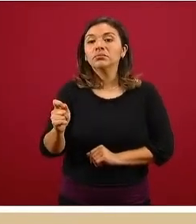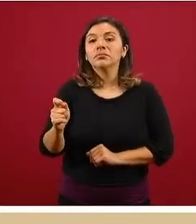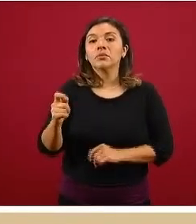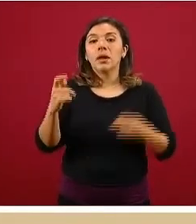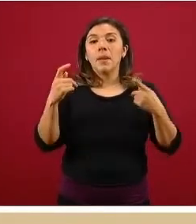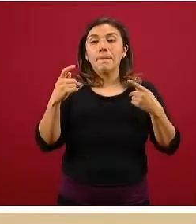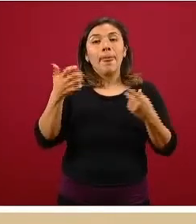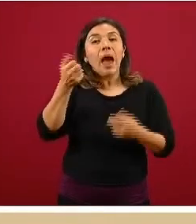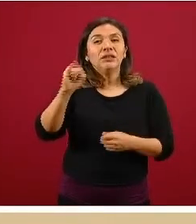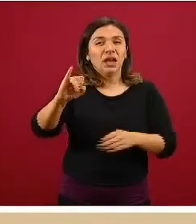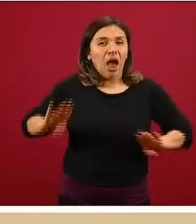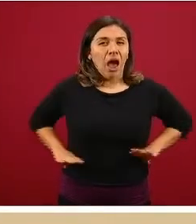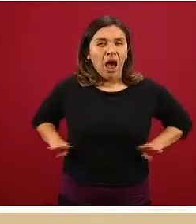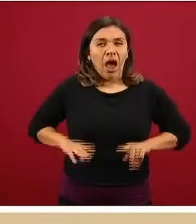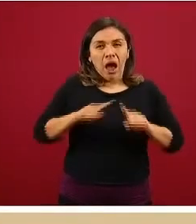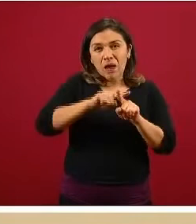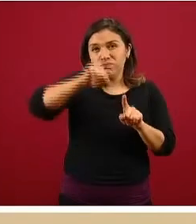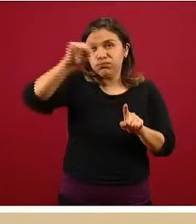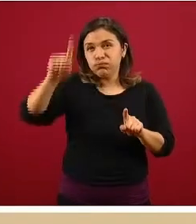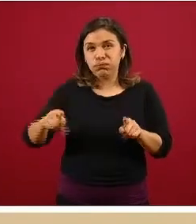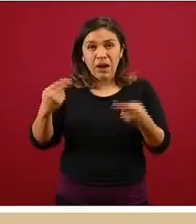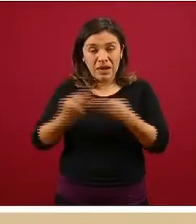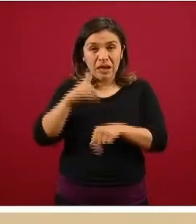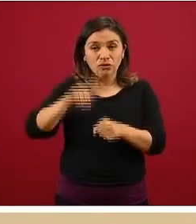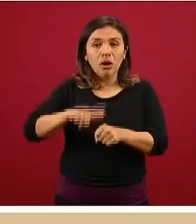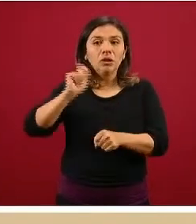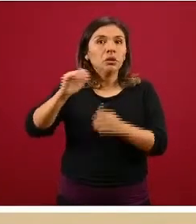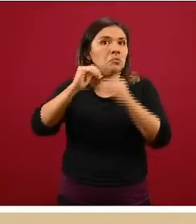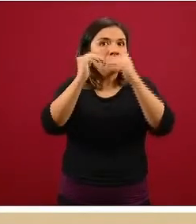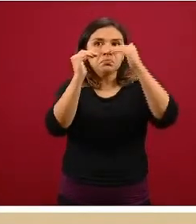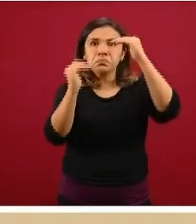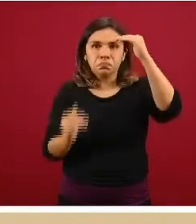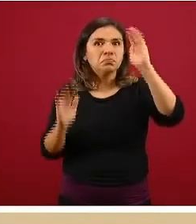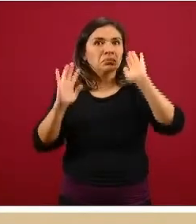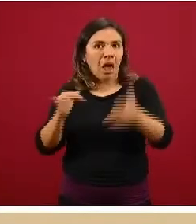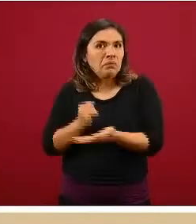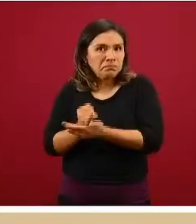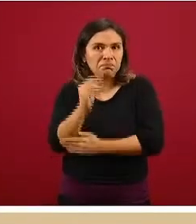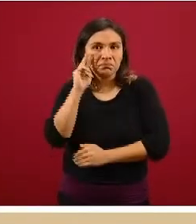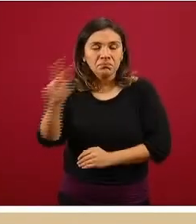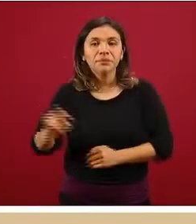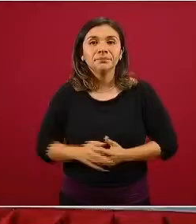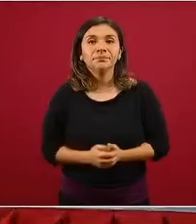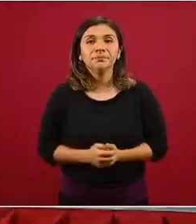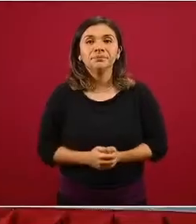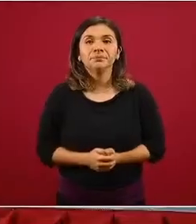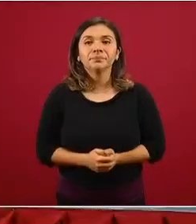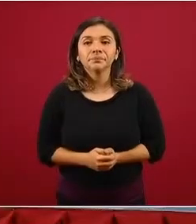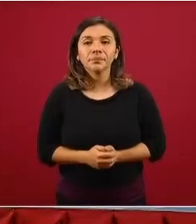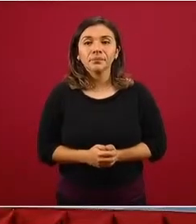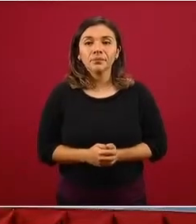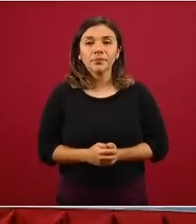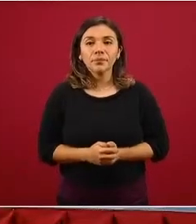curva epidémica nacional está en descenso franco. La siguiente, por favor.